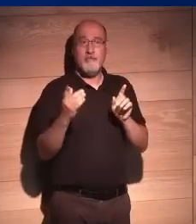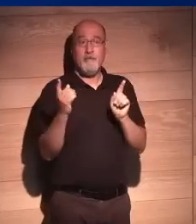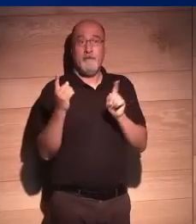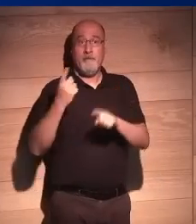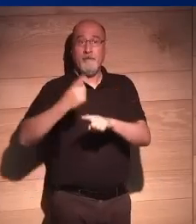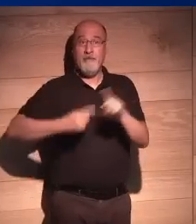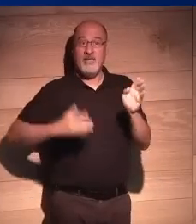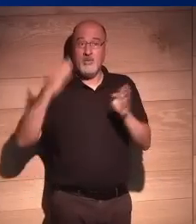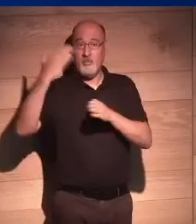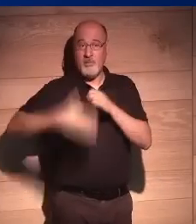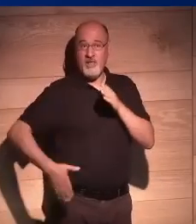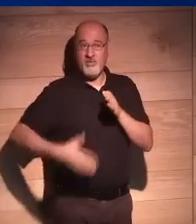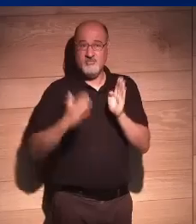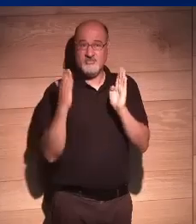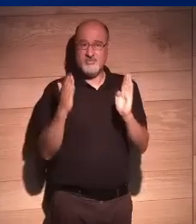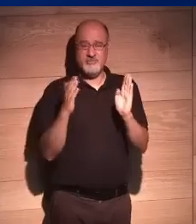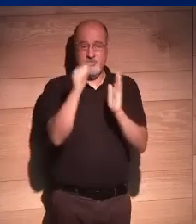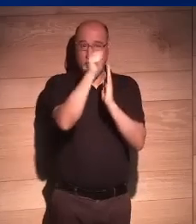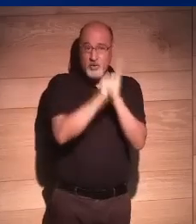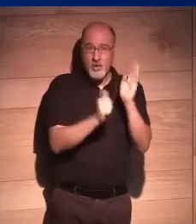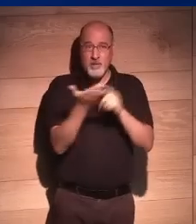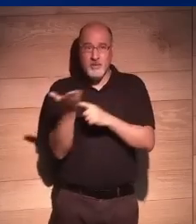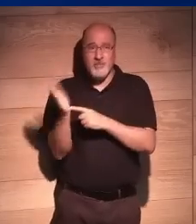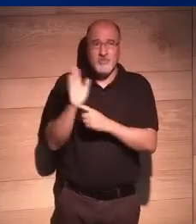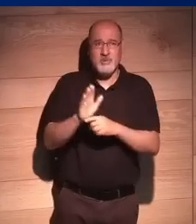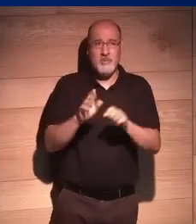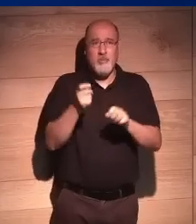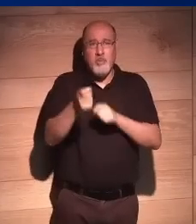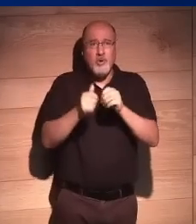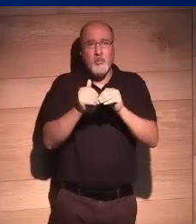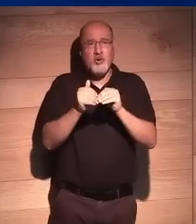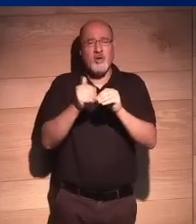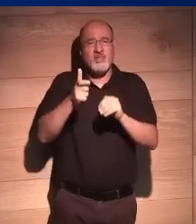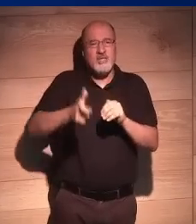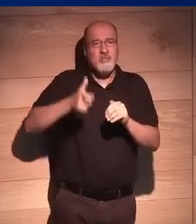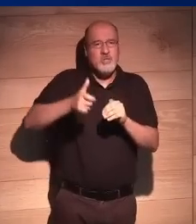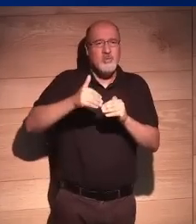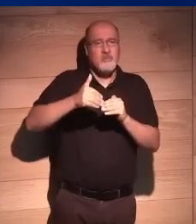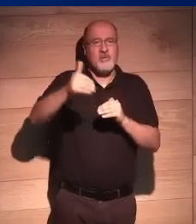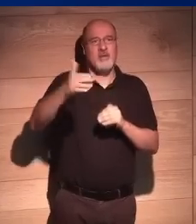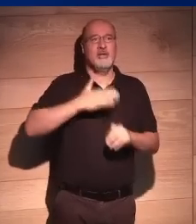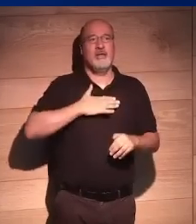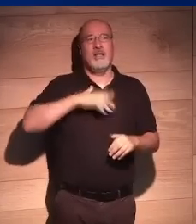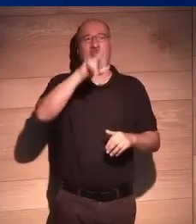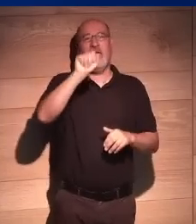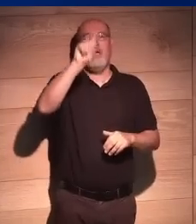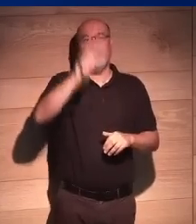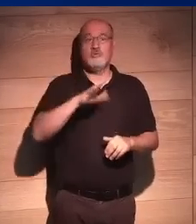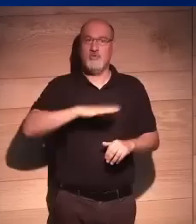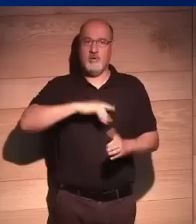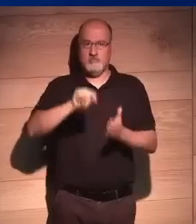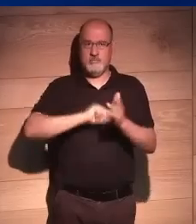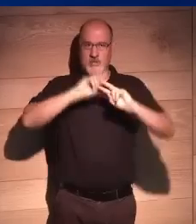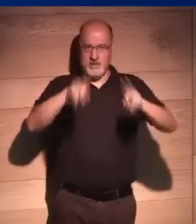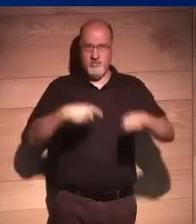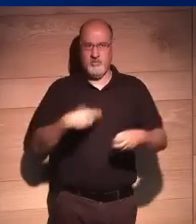plazo, que los programas puedan poquito a poco crecer con esa creatividad, que me renueven, que me llamen si hay algún